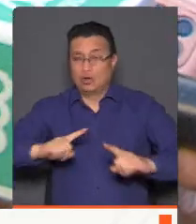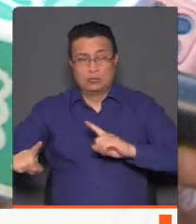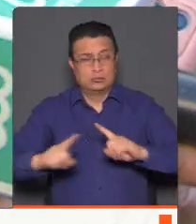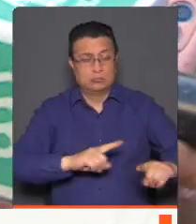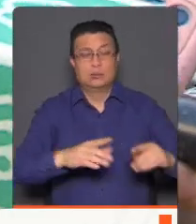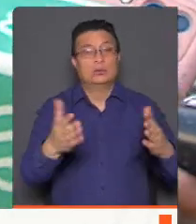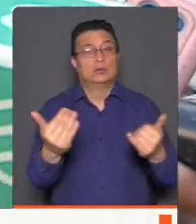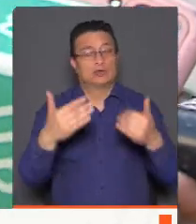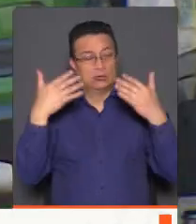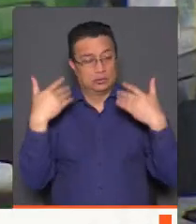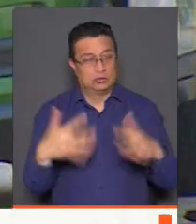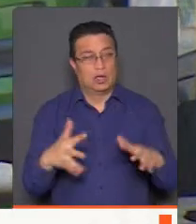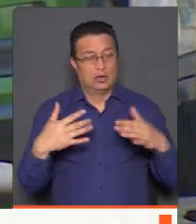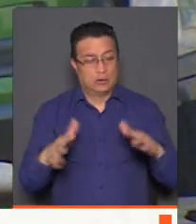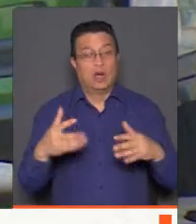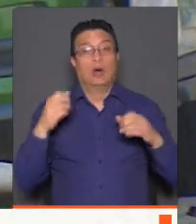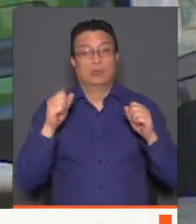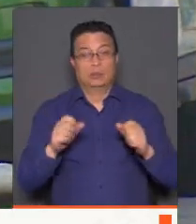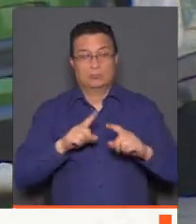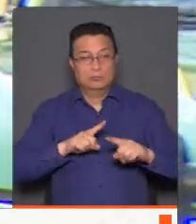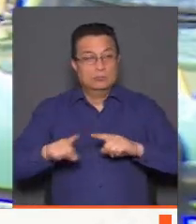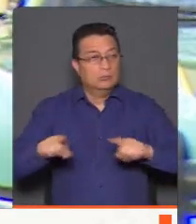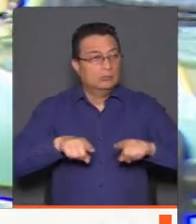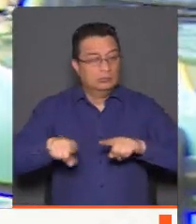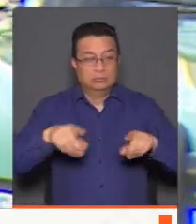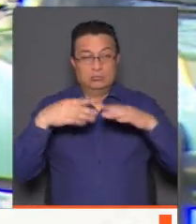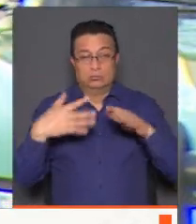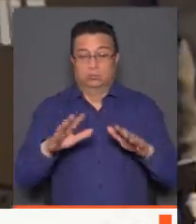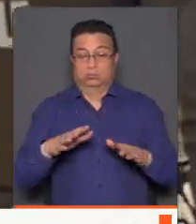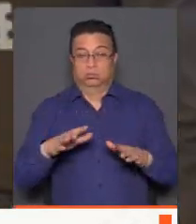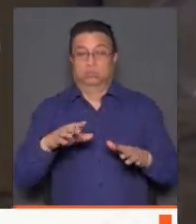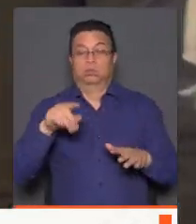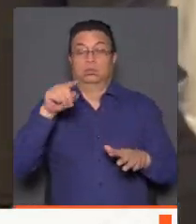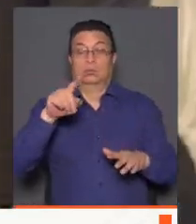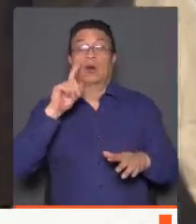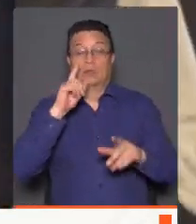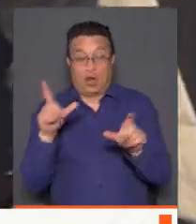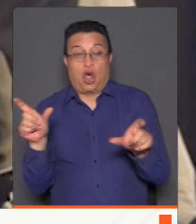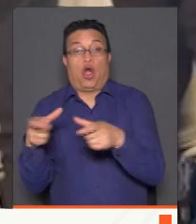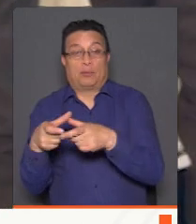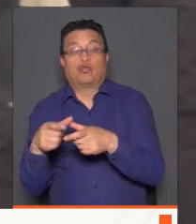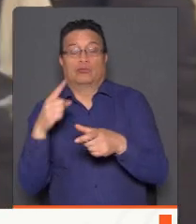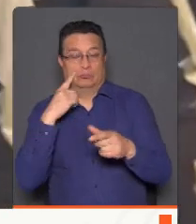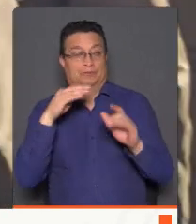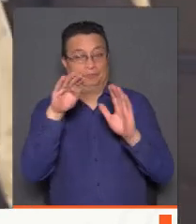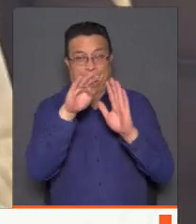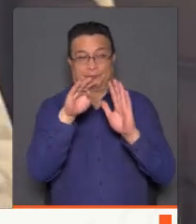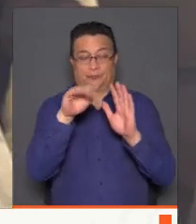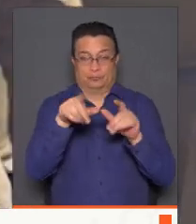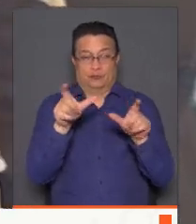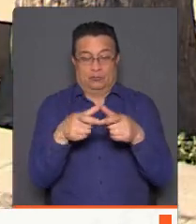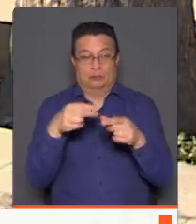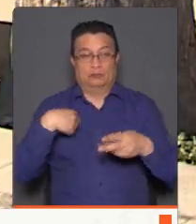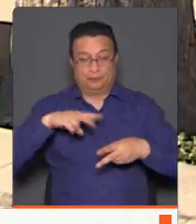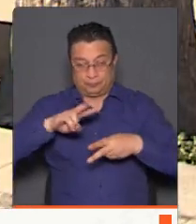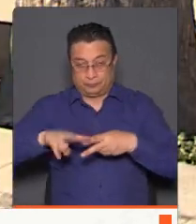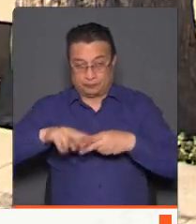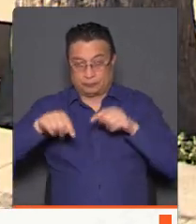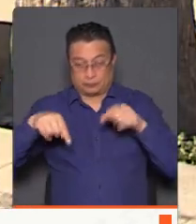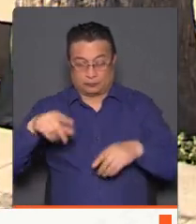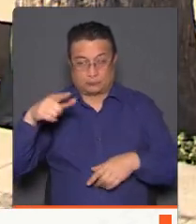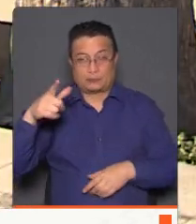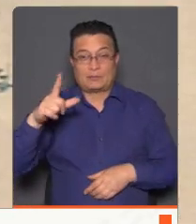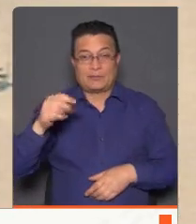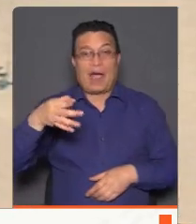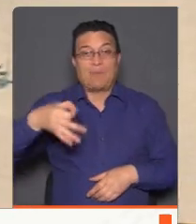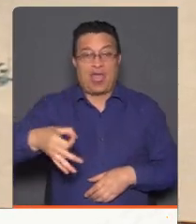para poder desplegarse. Va a haber un comité de contingencia acá en La Moneda durante estos días. Lo cierto